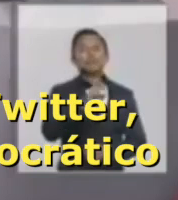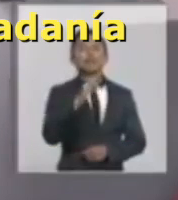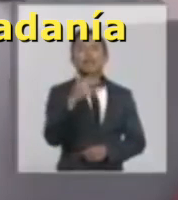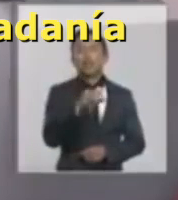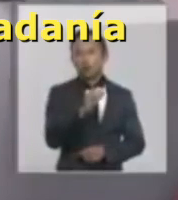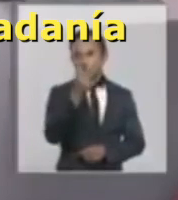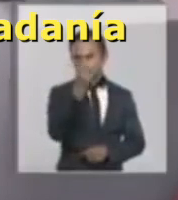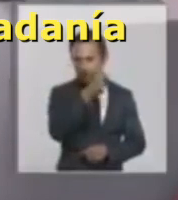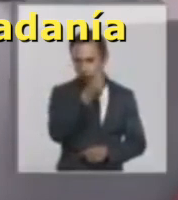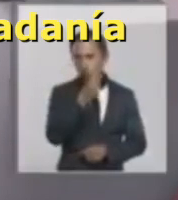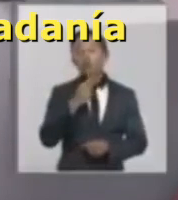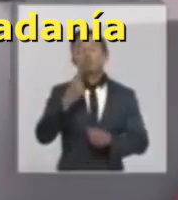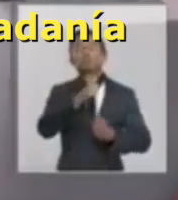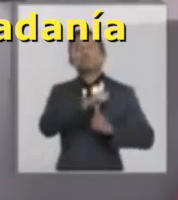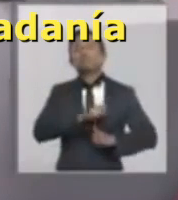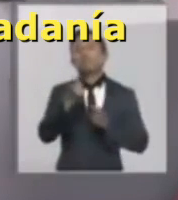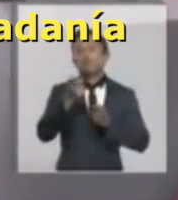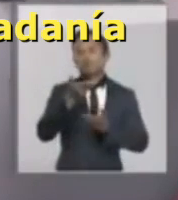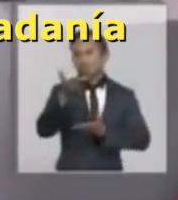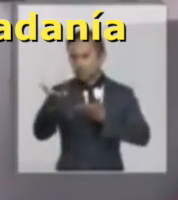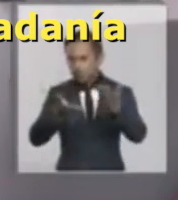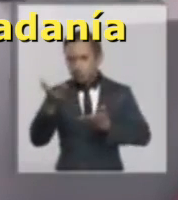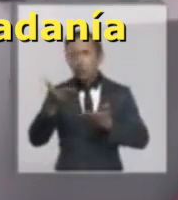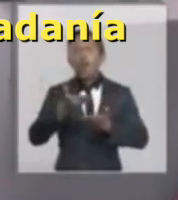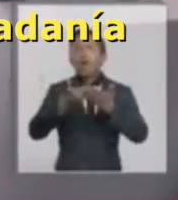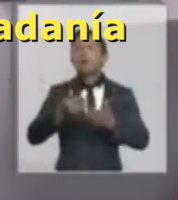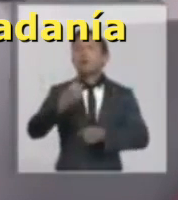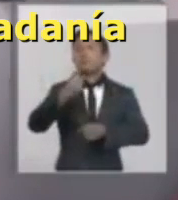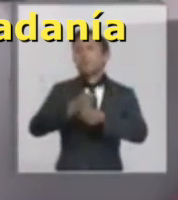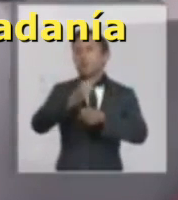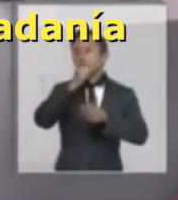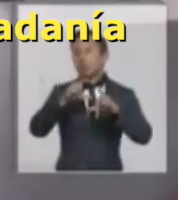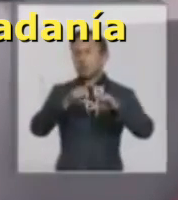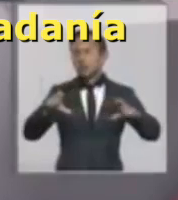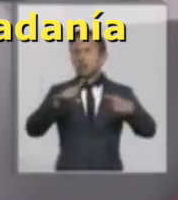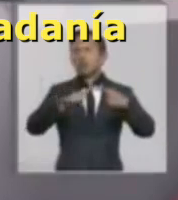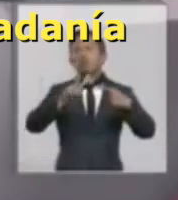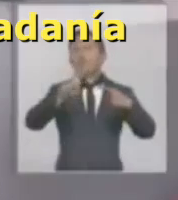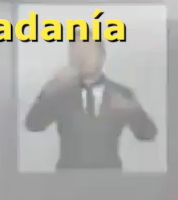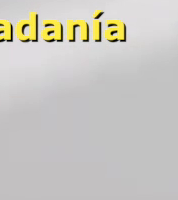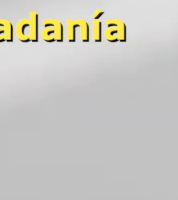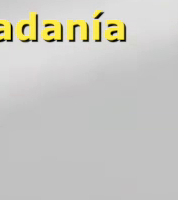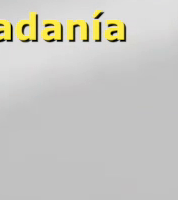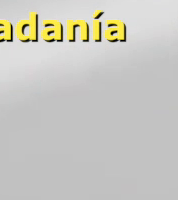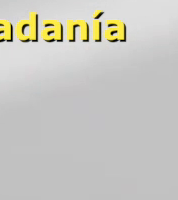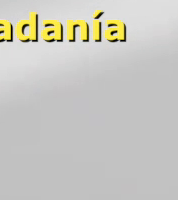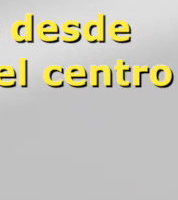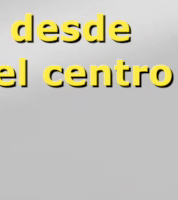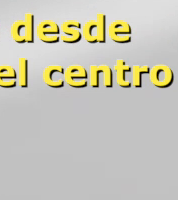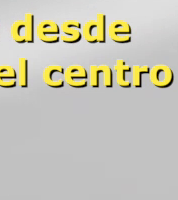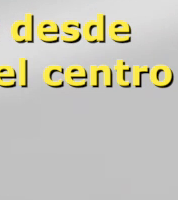e impulsar el hashtag voto libre e informado de la ciudadanía en estas elecciones del 1 de